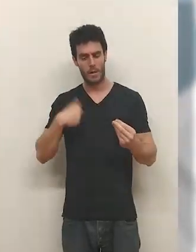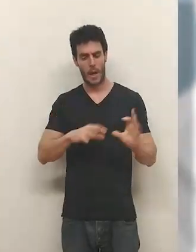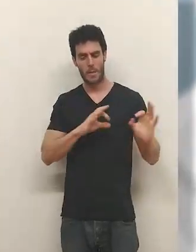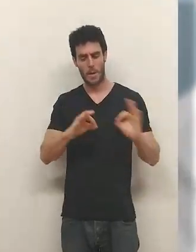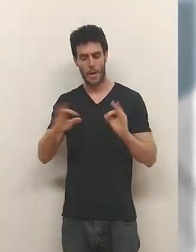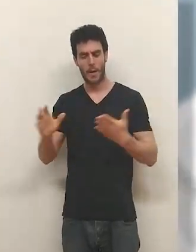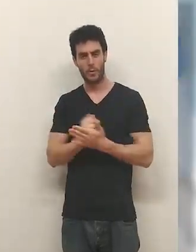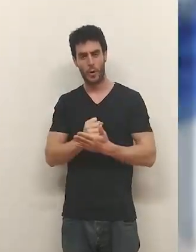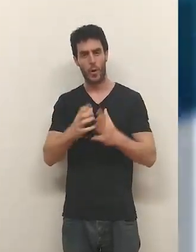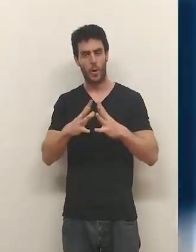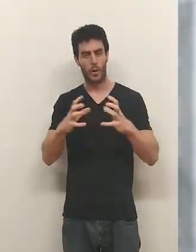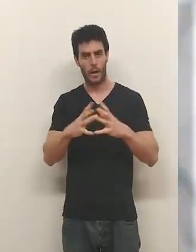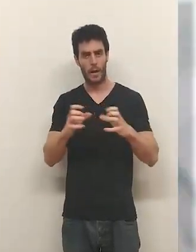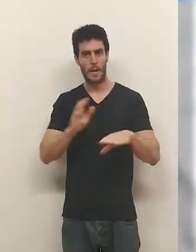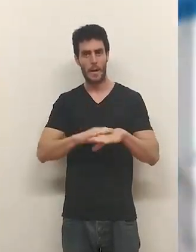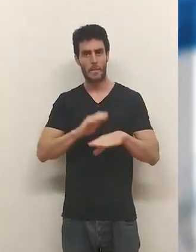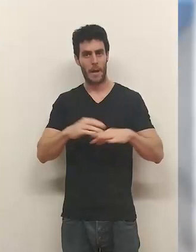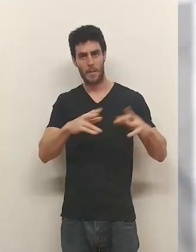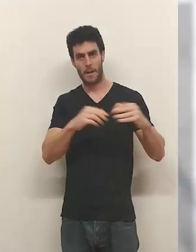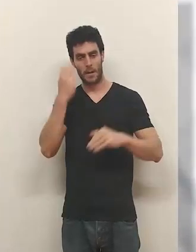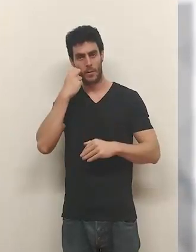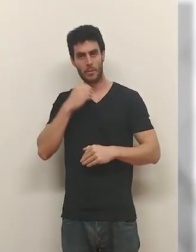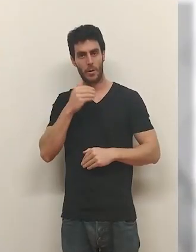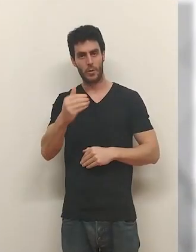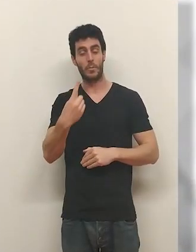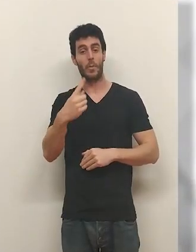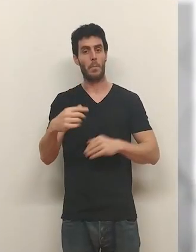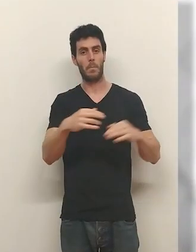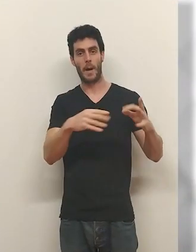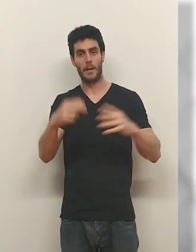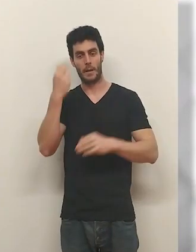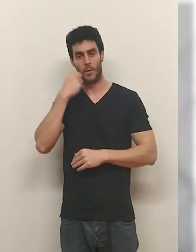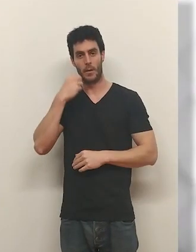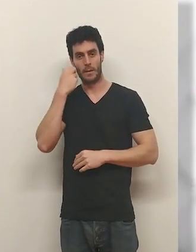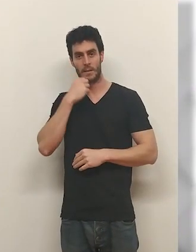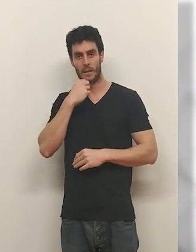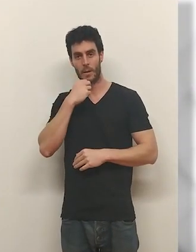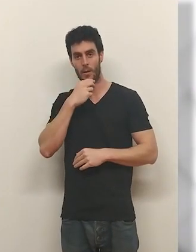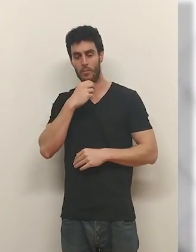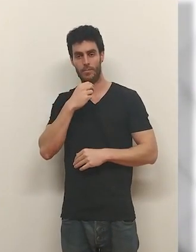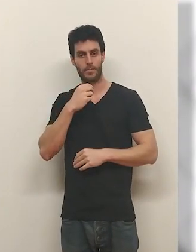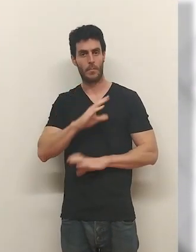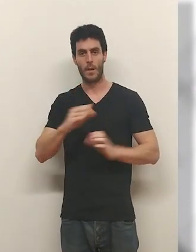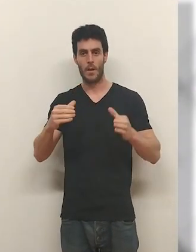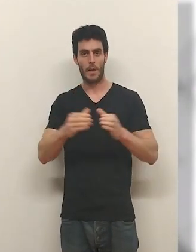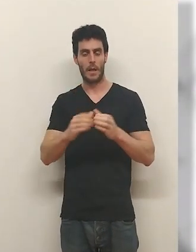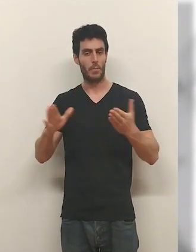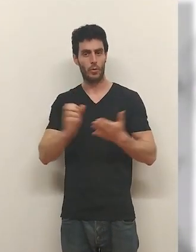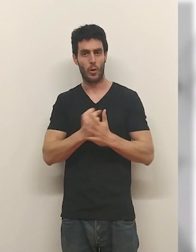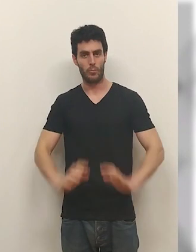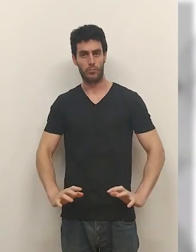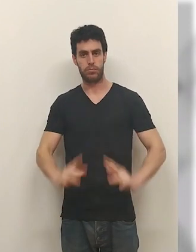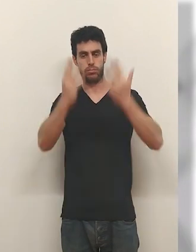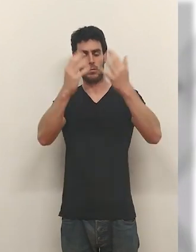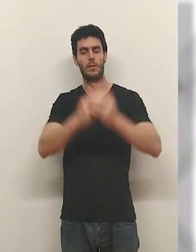llena de ilusión para el partido del sábado. Un partido, el del sábado, que tendrá revolucionado a todo Santo